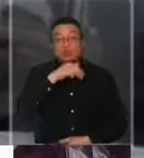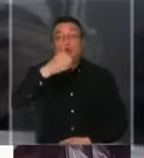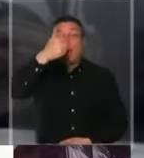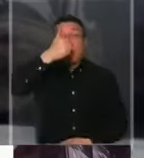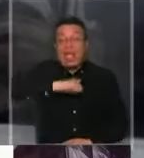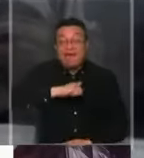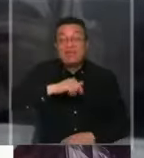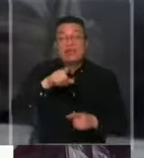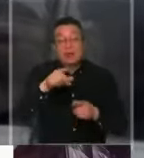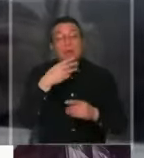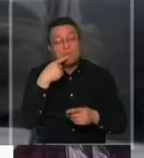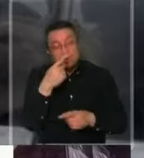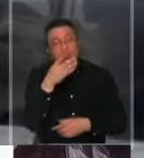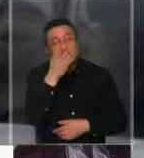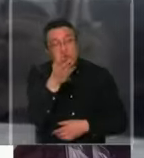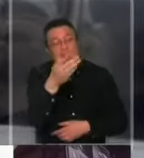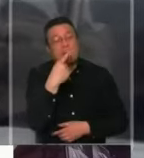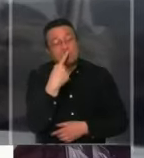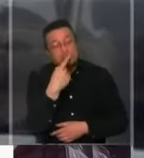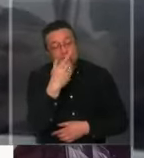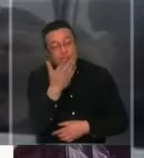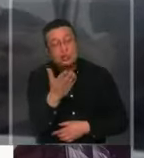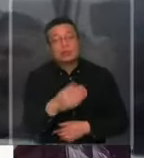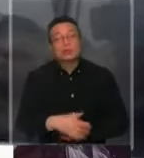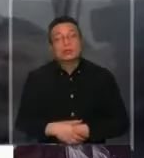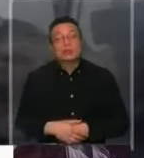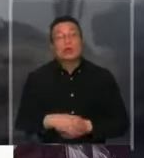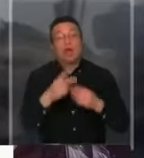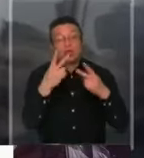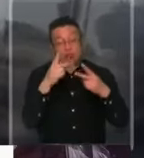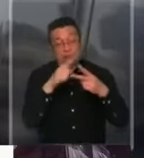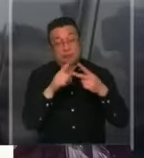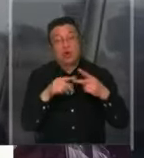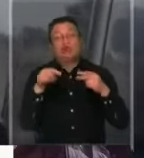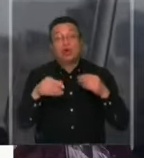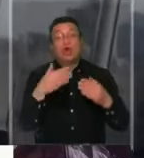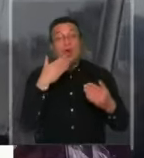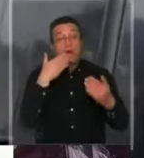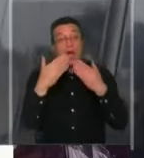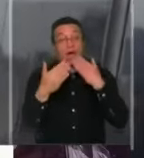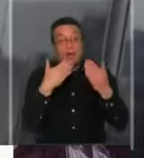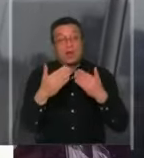eso necesitamos preguntarle a usted porque estamos haciendo un reportaje. Pero dos cosas.